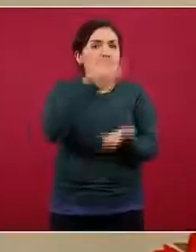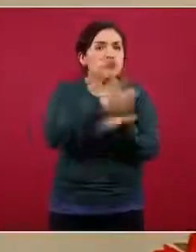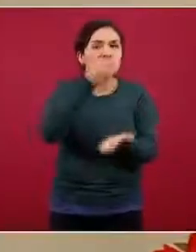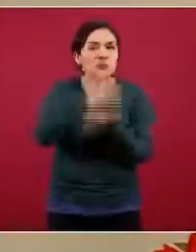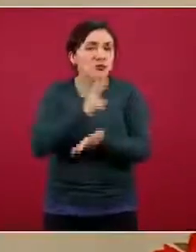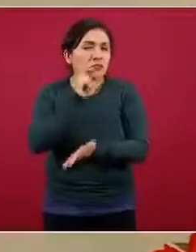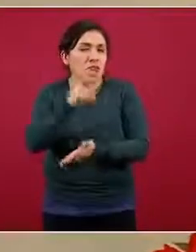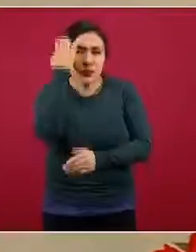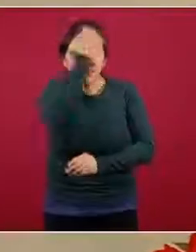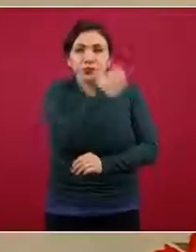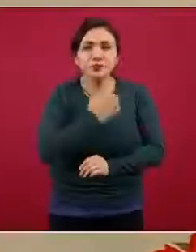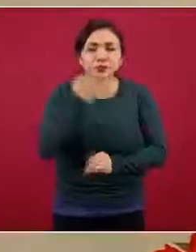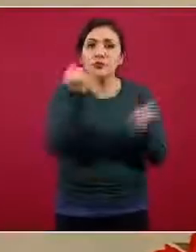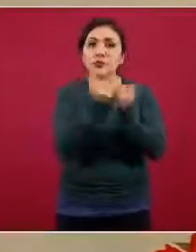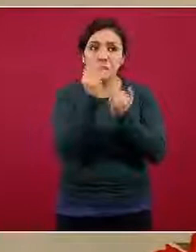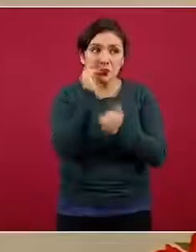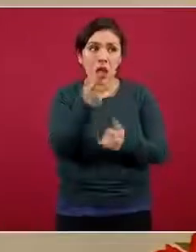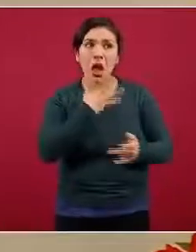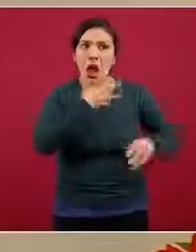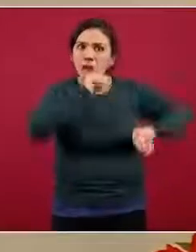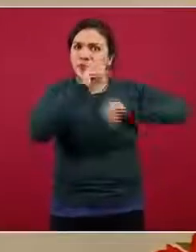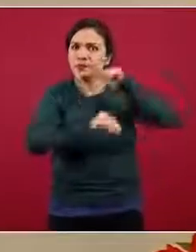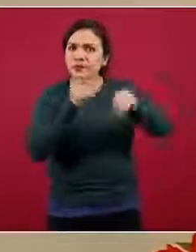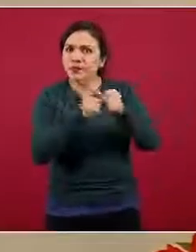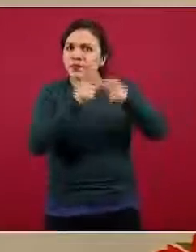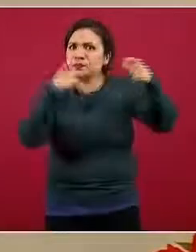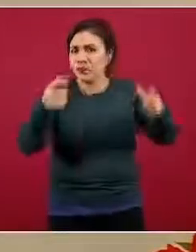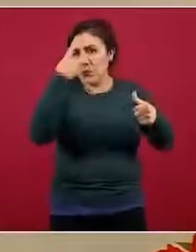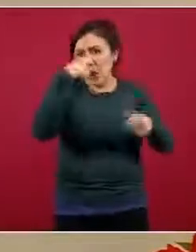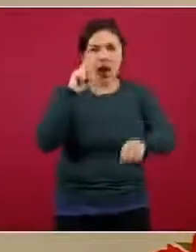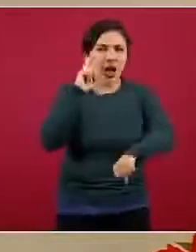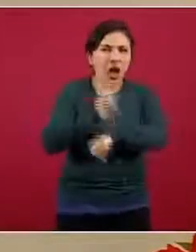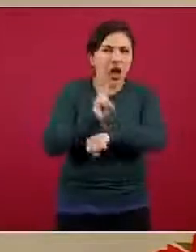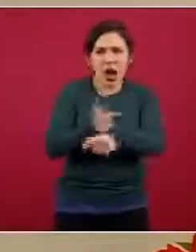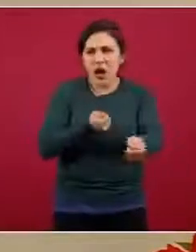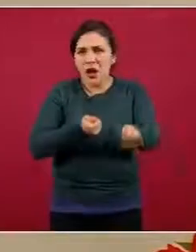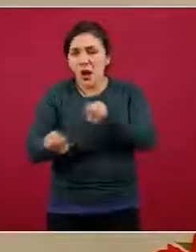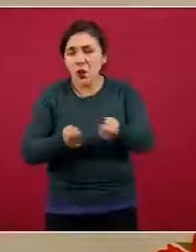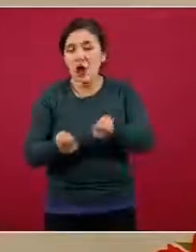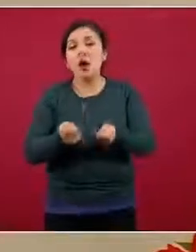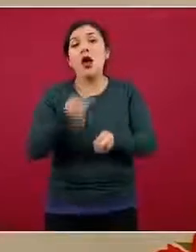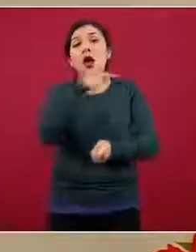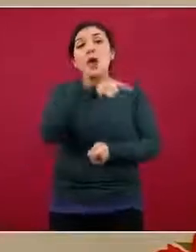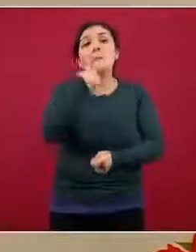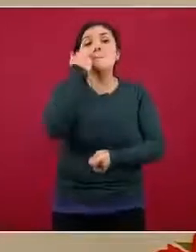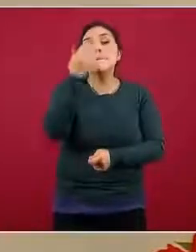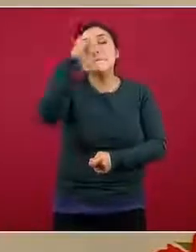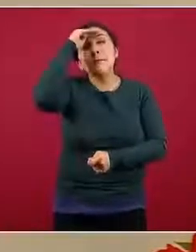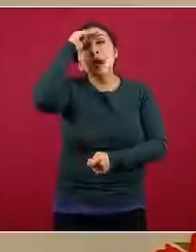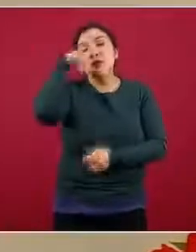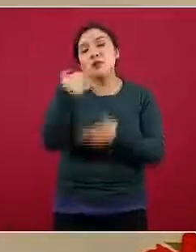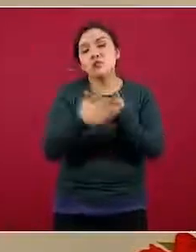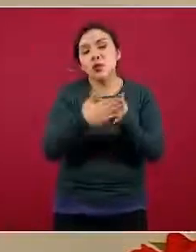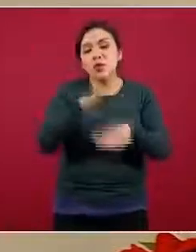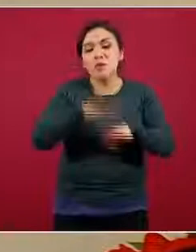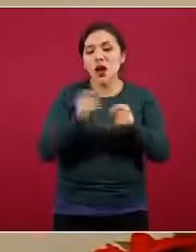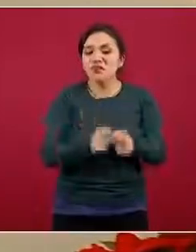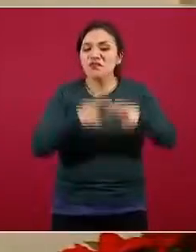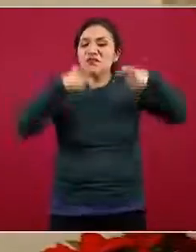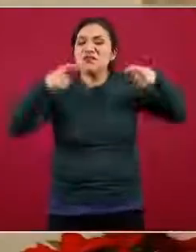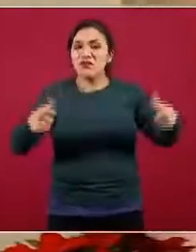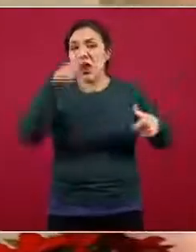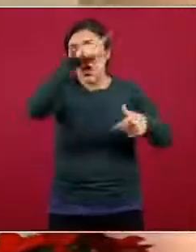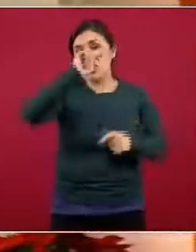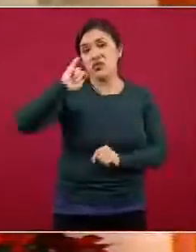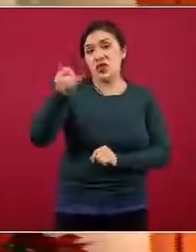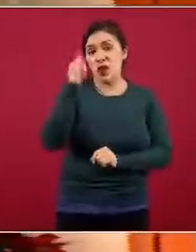ahí, también vimos la gran capacidad que tenían de la regulación y las expectativas de una expansión de capacidad en la